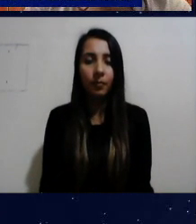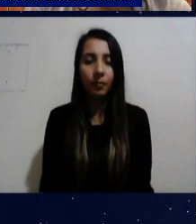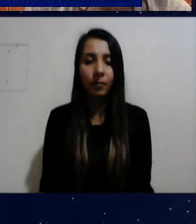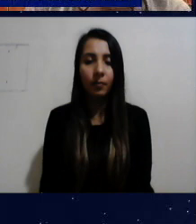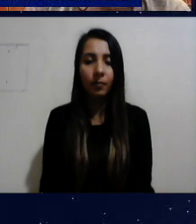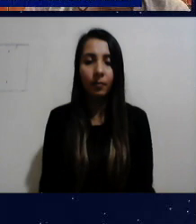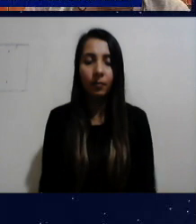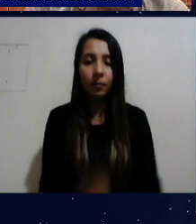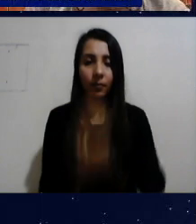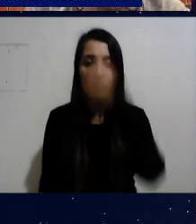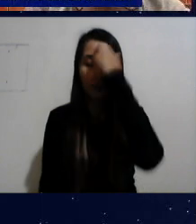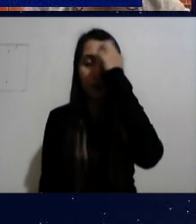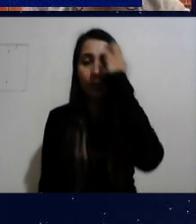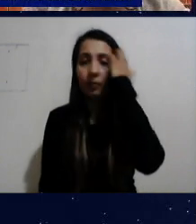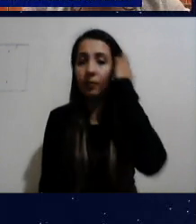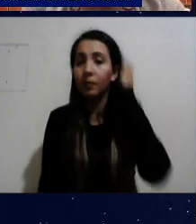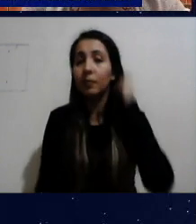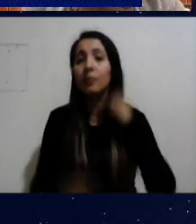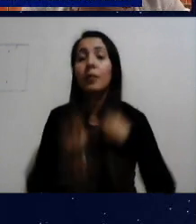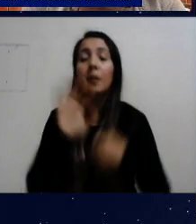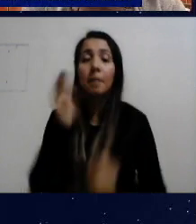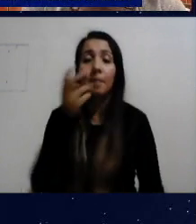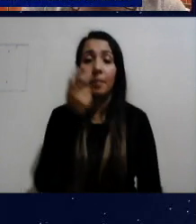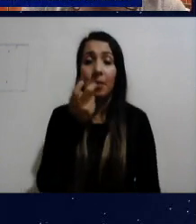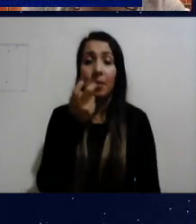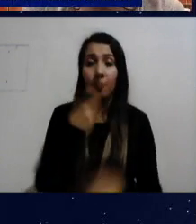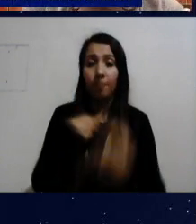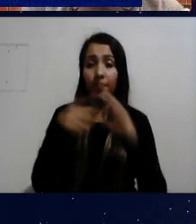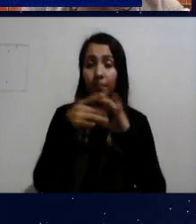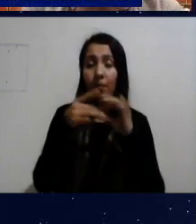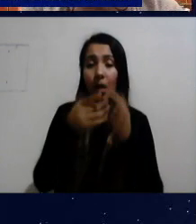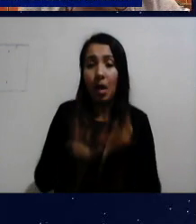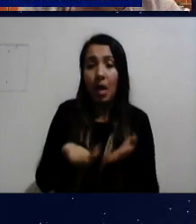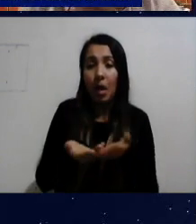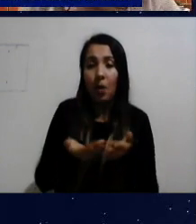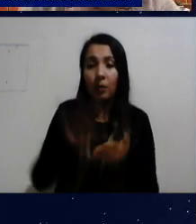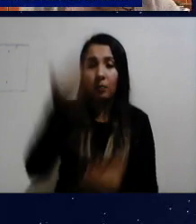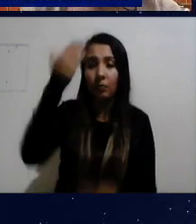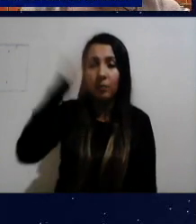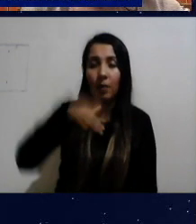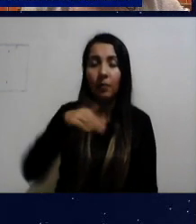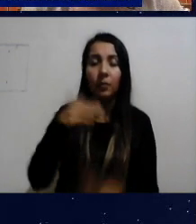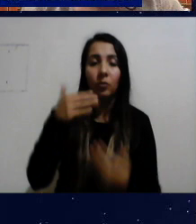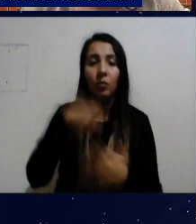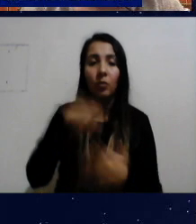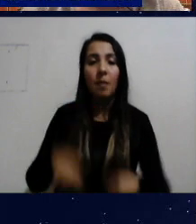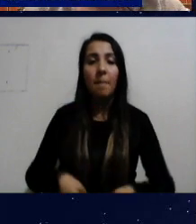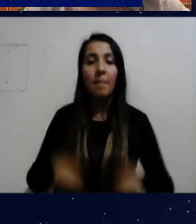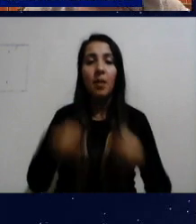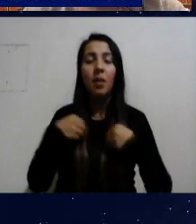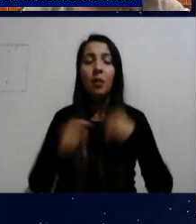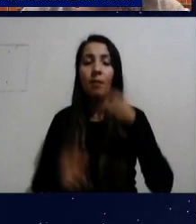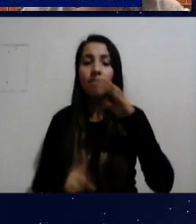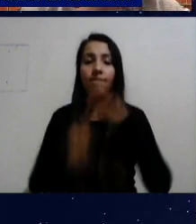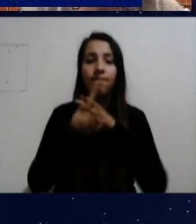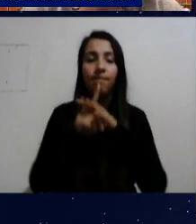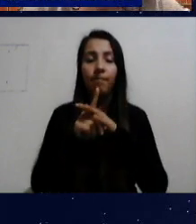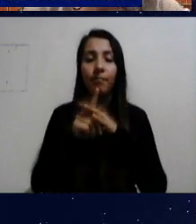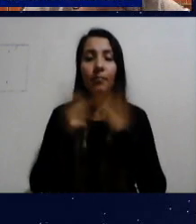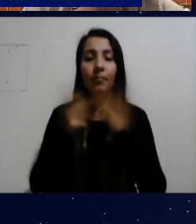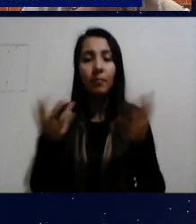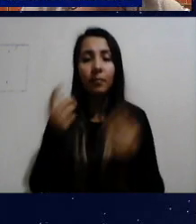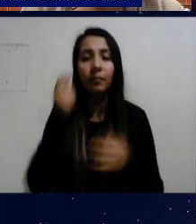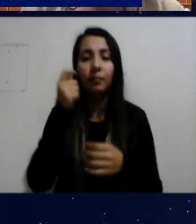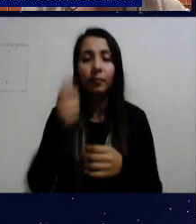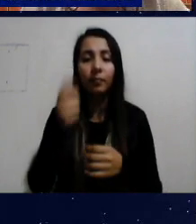Entonces, dicho todo esto, pues lo que sabemos en la actualidad sobre la vida y sobre el origen de la vida en la